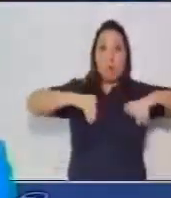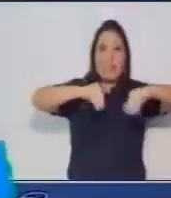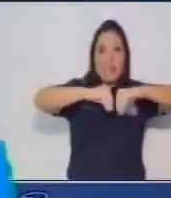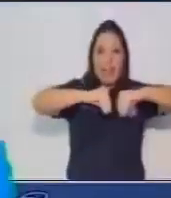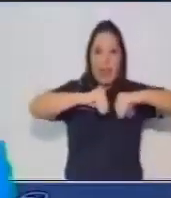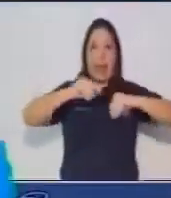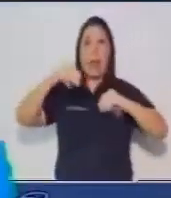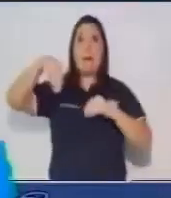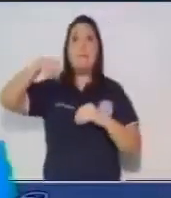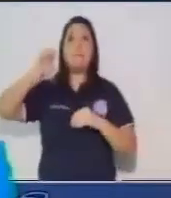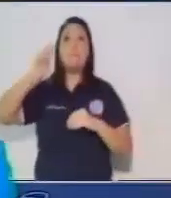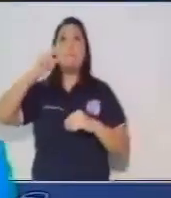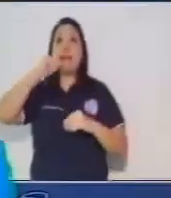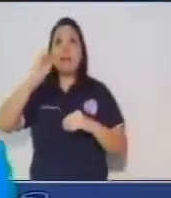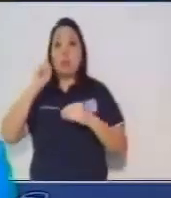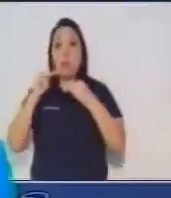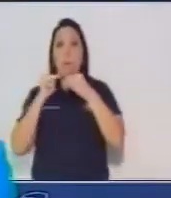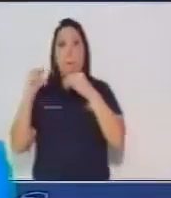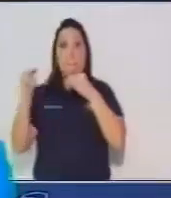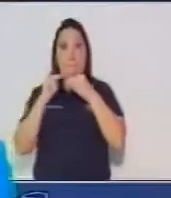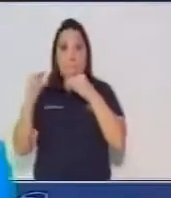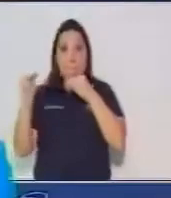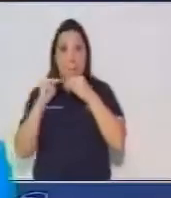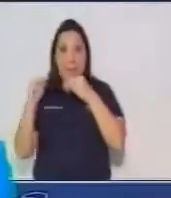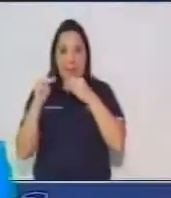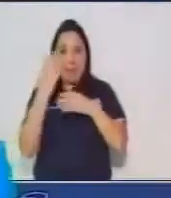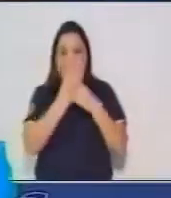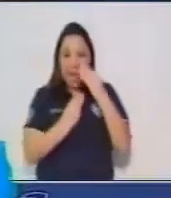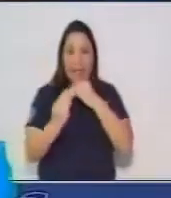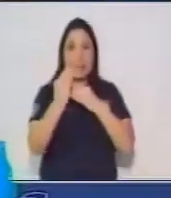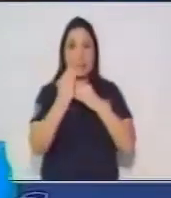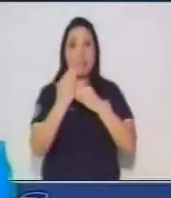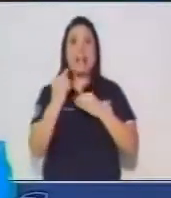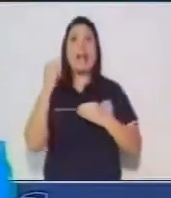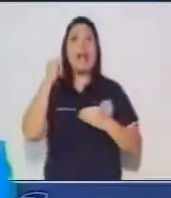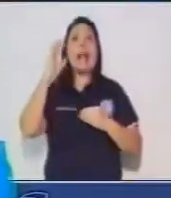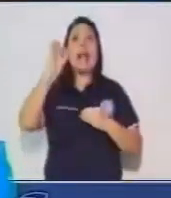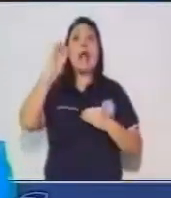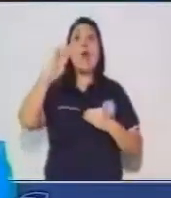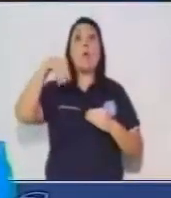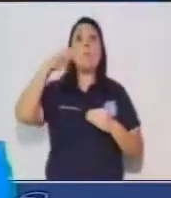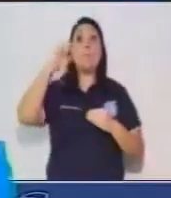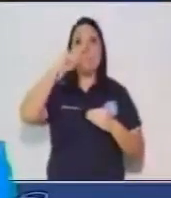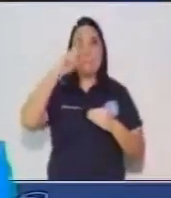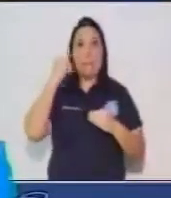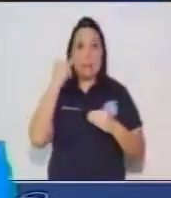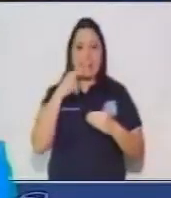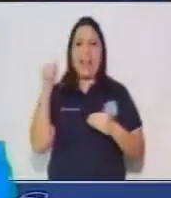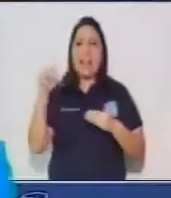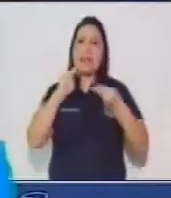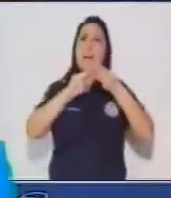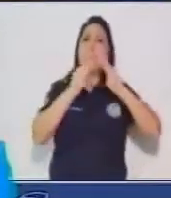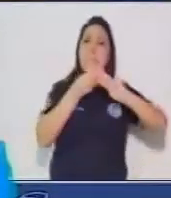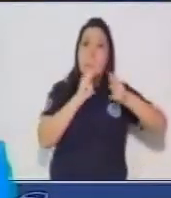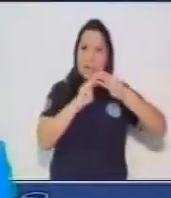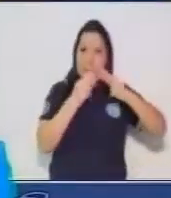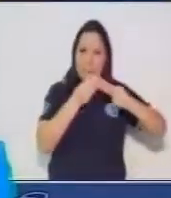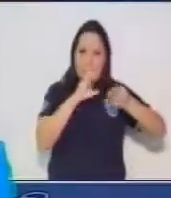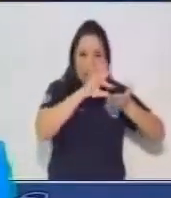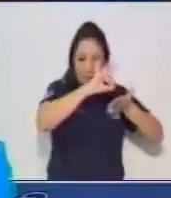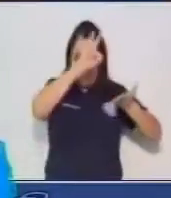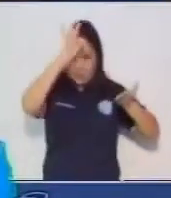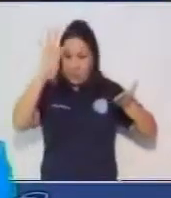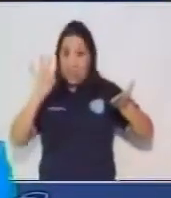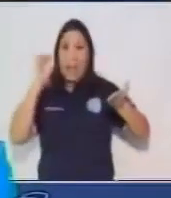y metron, medida. Es una parte de la matemática que se encarga de estudiar las propiedades